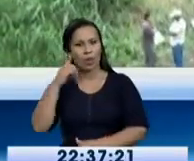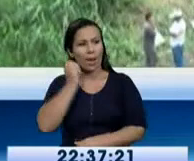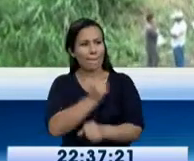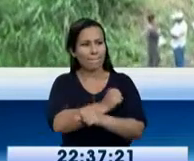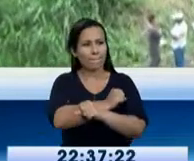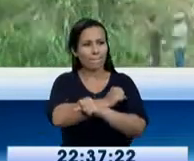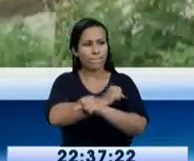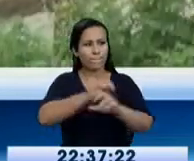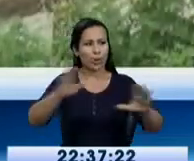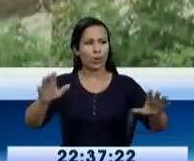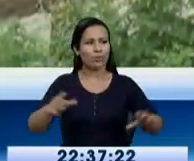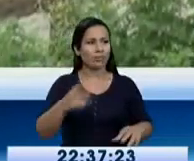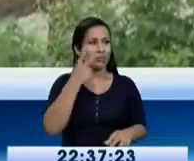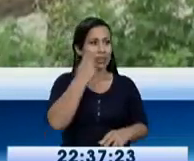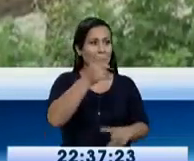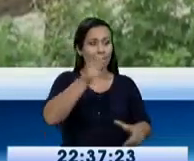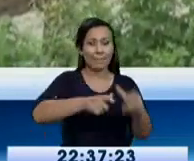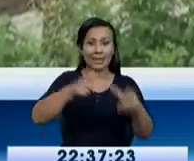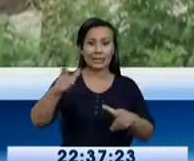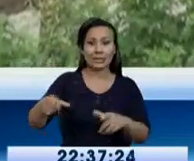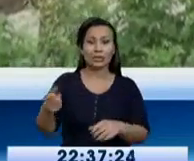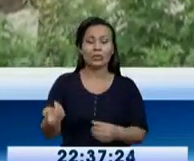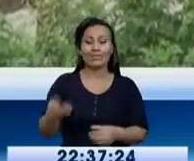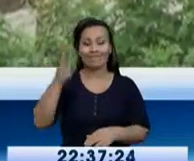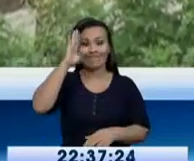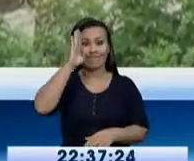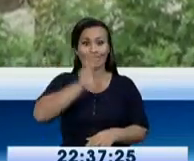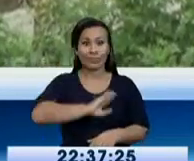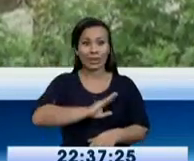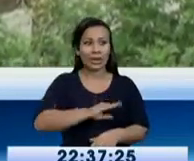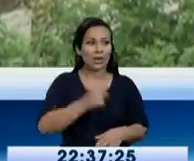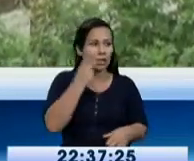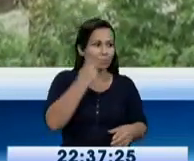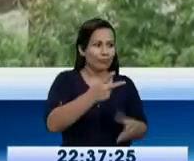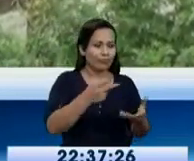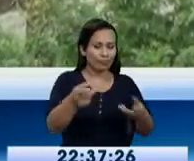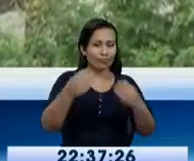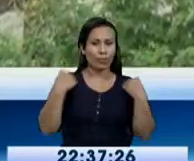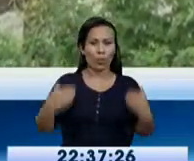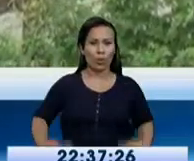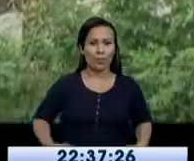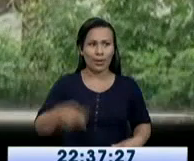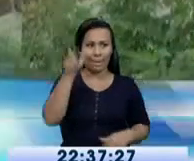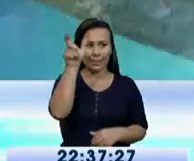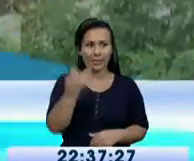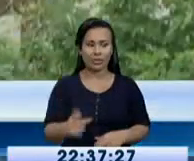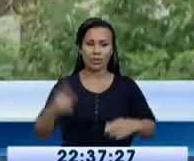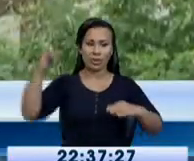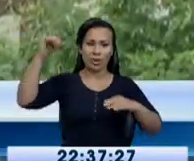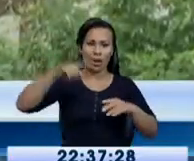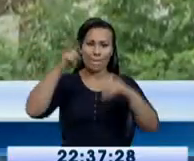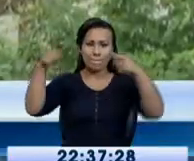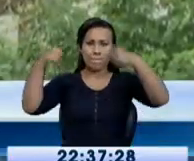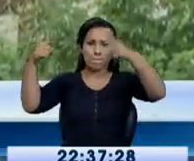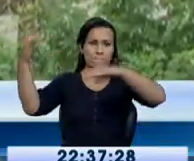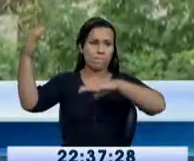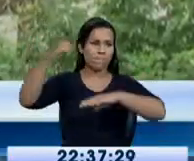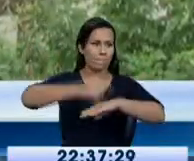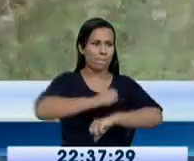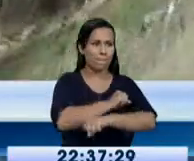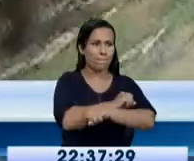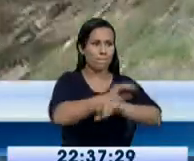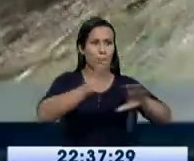aquí, se cayó al río. El personal de la DINASET realizó la recuperación del cuerpo del piloto cuya avioneta se estrelló en el cantón